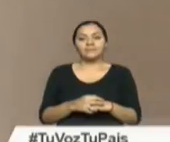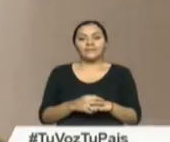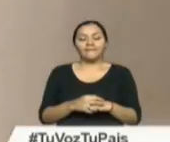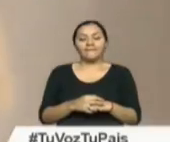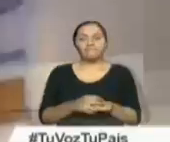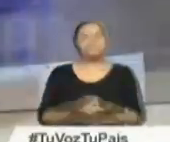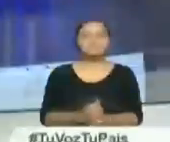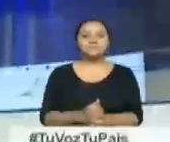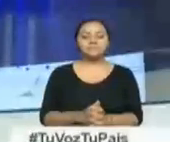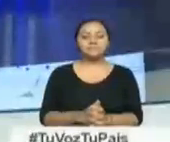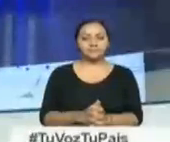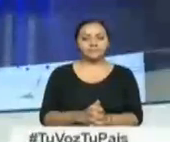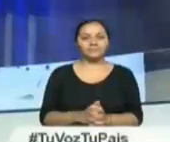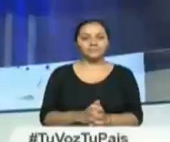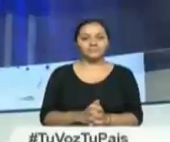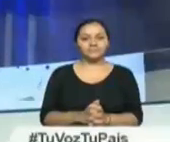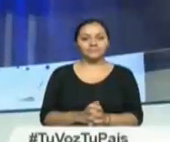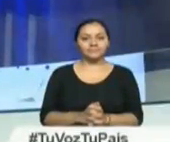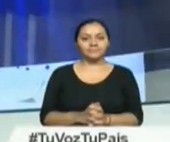Ciudadano.